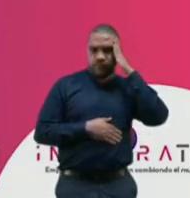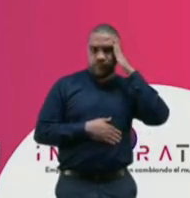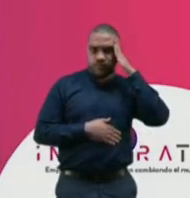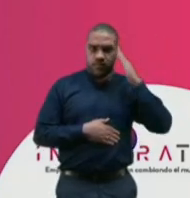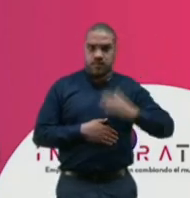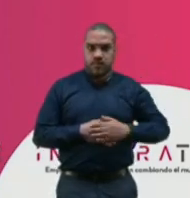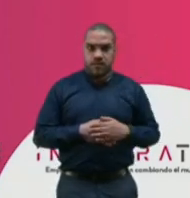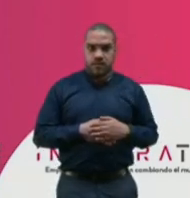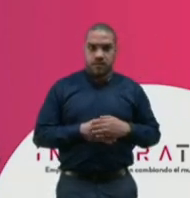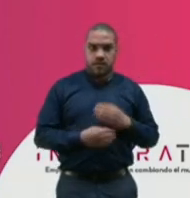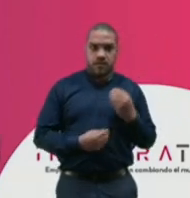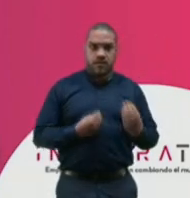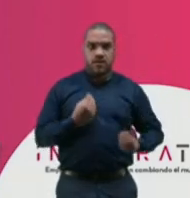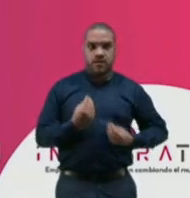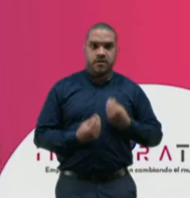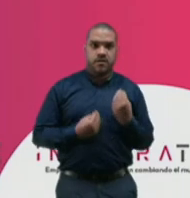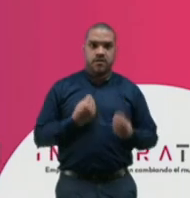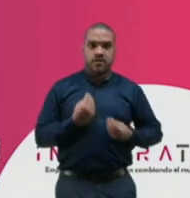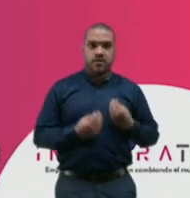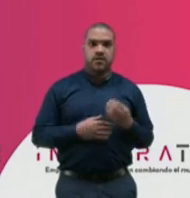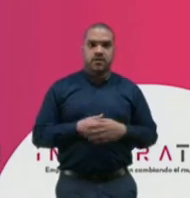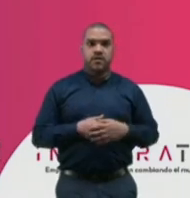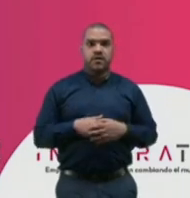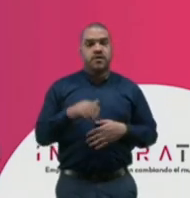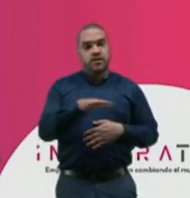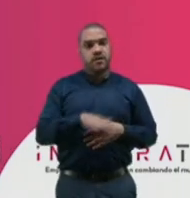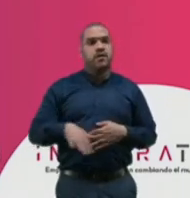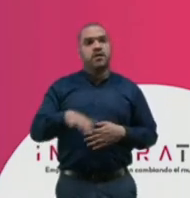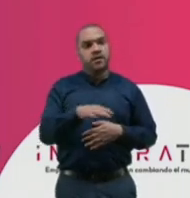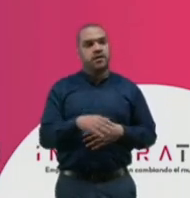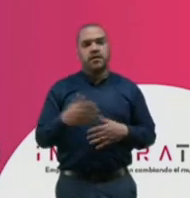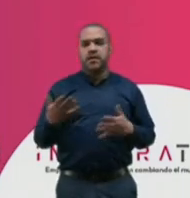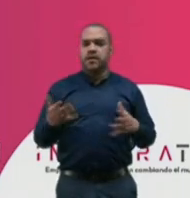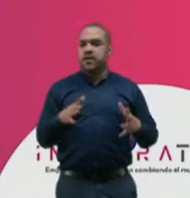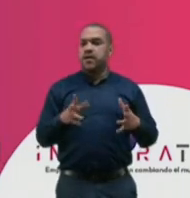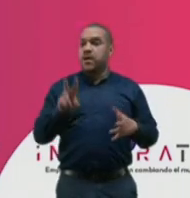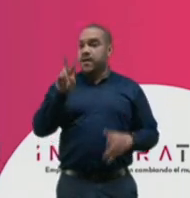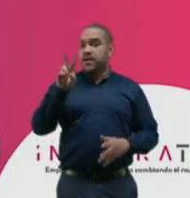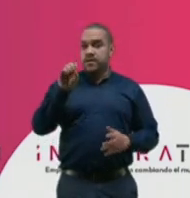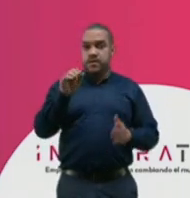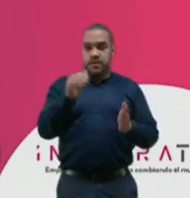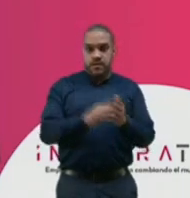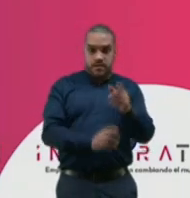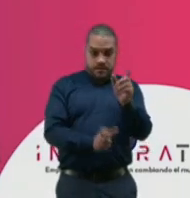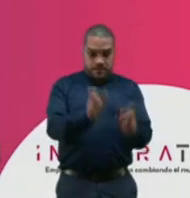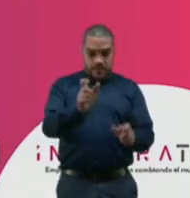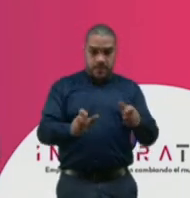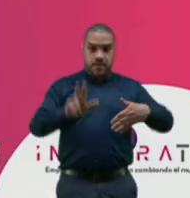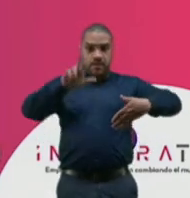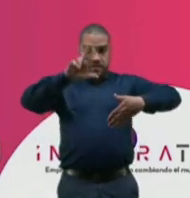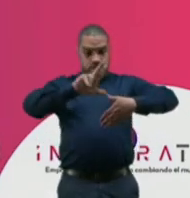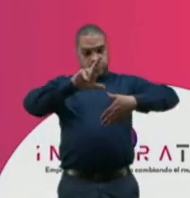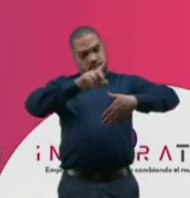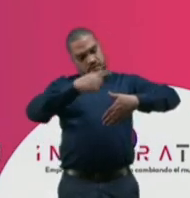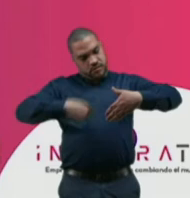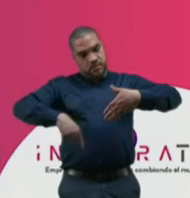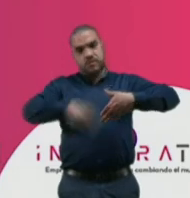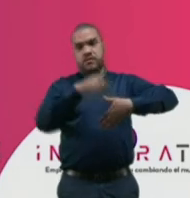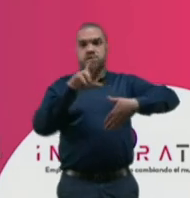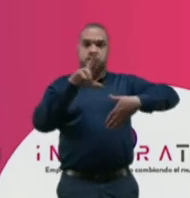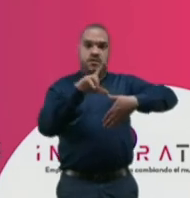es que este programa se está viendo por casi 20,000 personas en toda Latinoamérica y